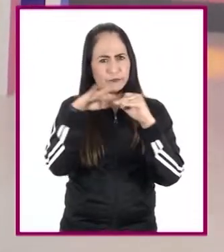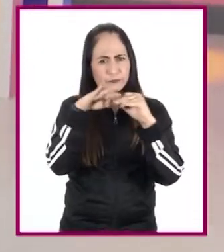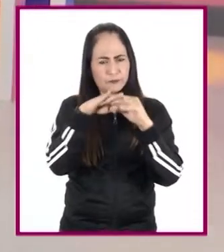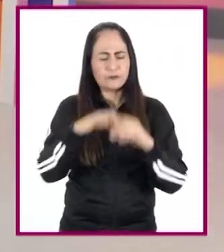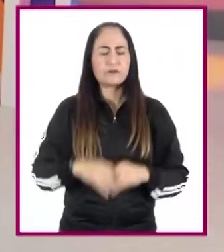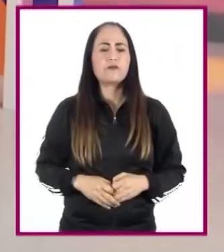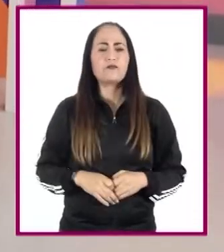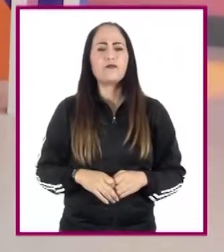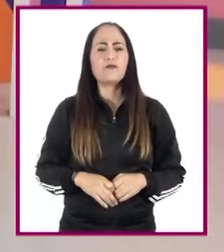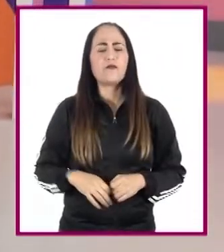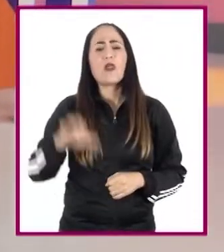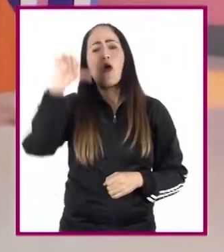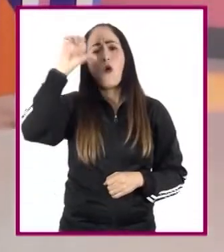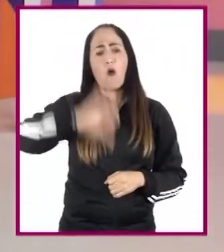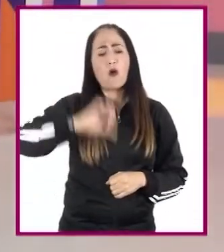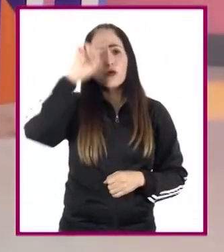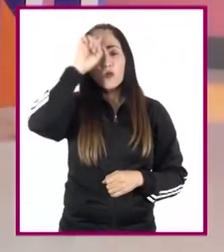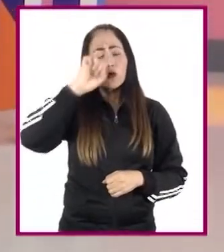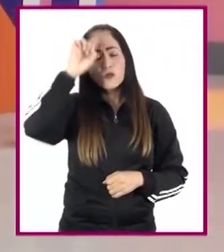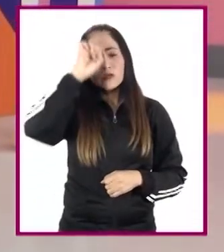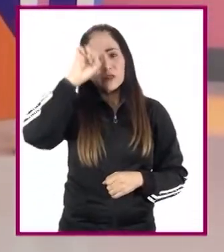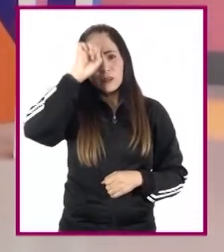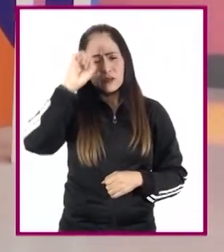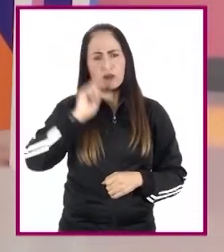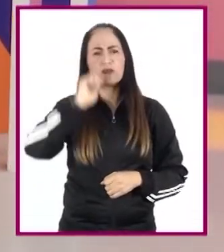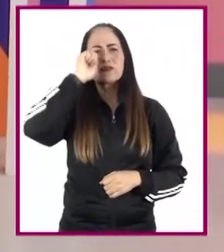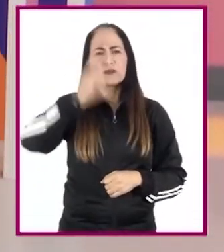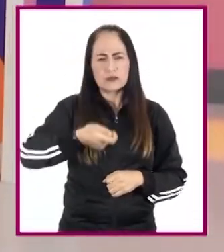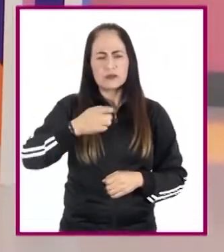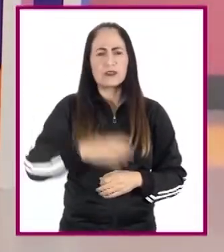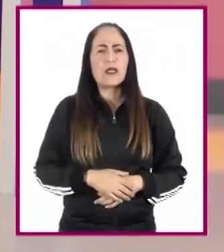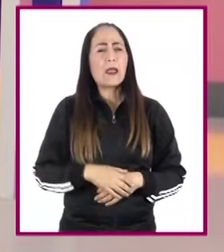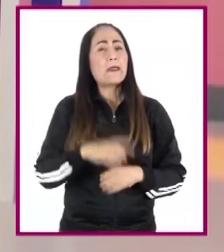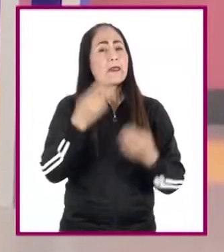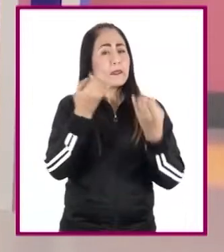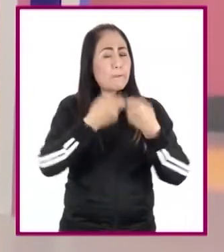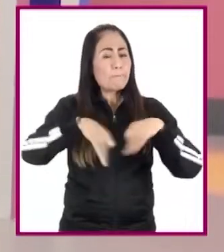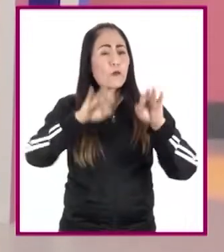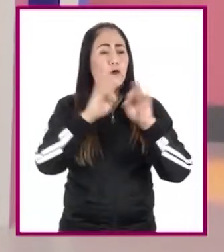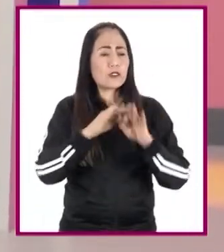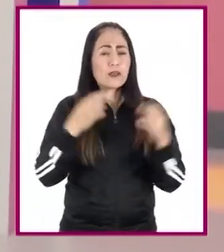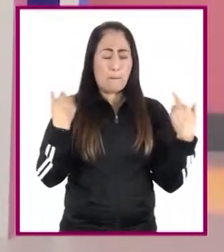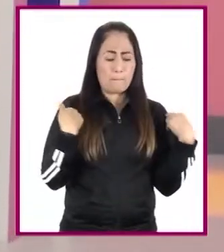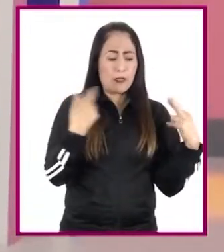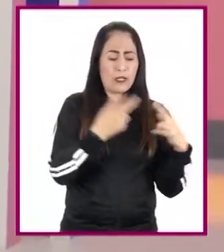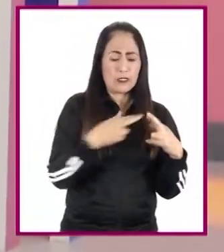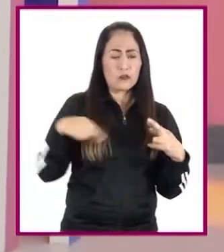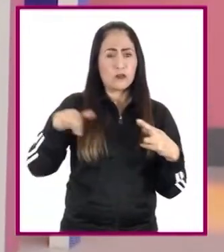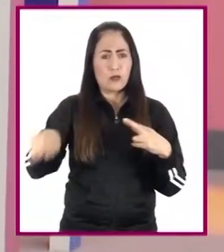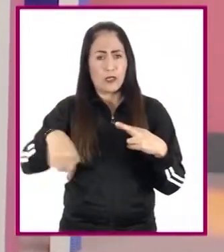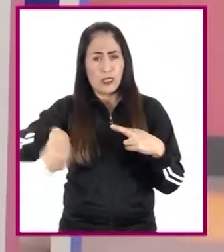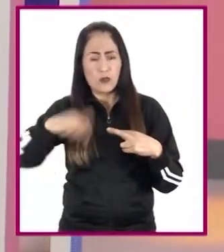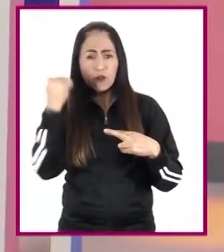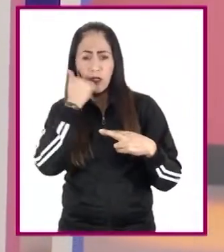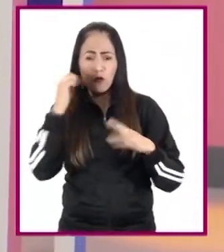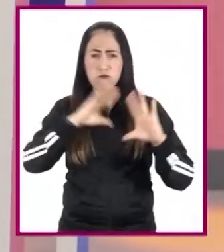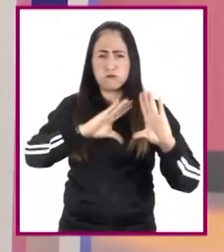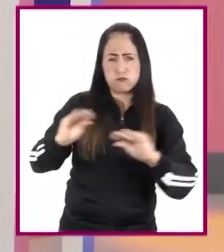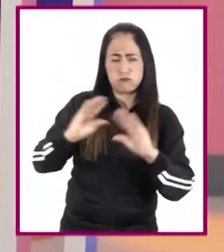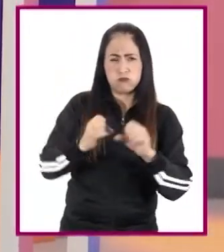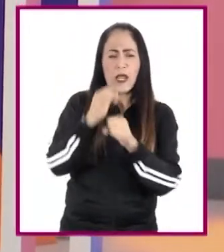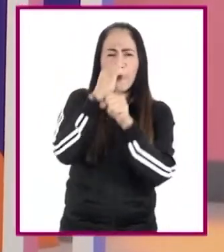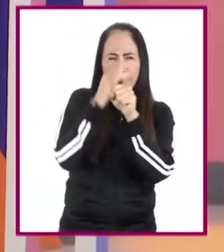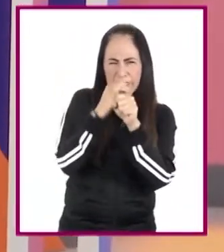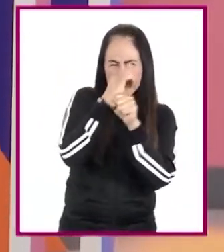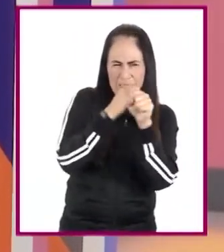ocasión, queremos sugerirles retomar la importancia de fomentar la indagación en los estudiantes para fortalecer habilidades como la formulación